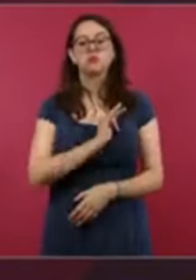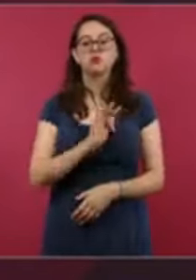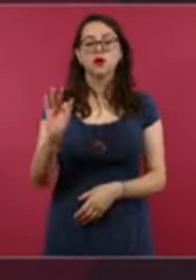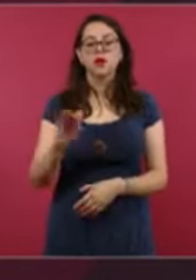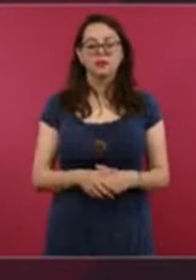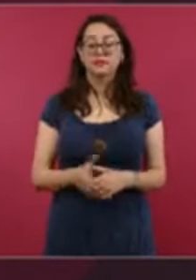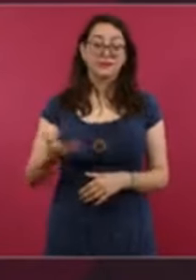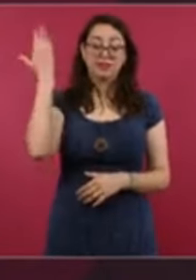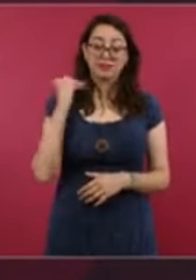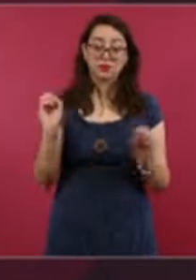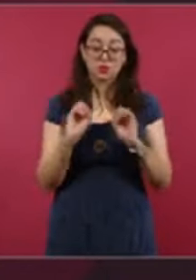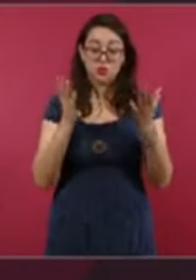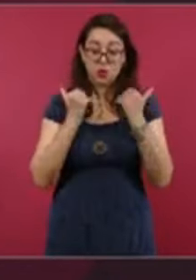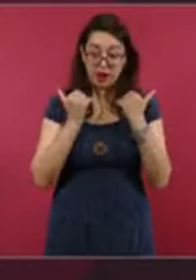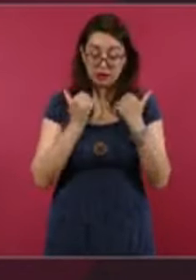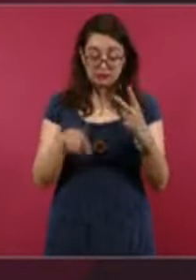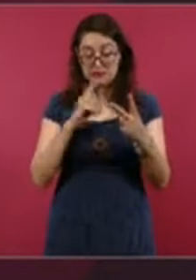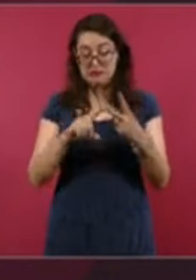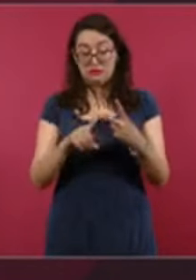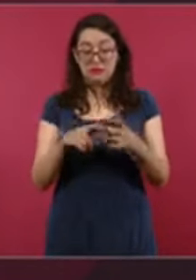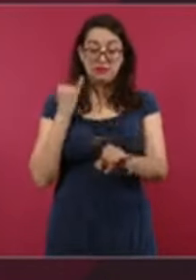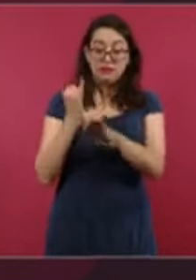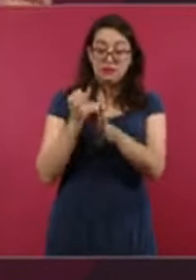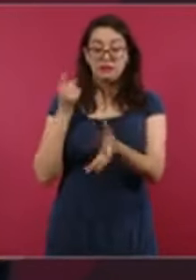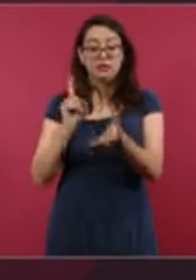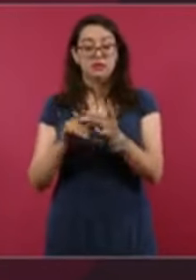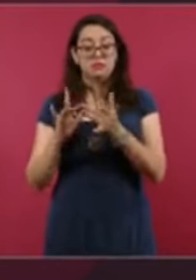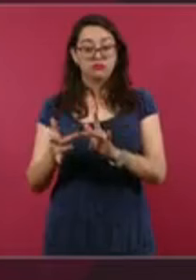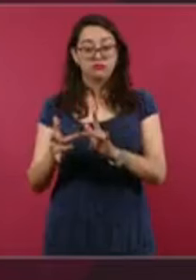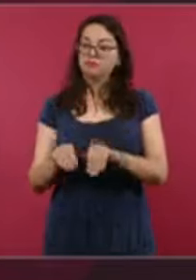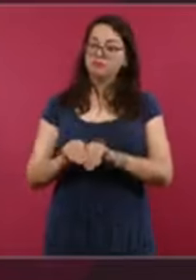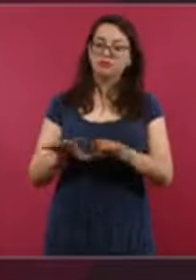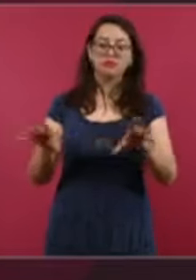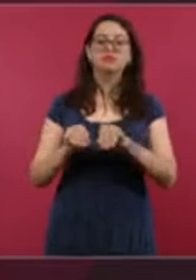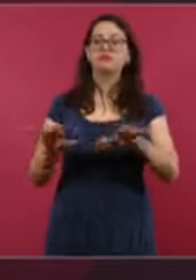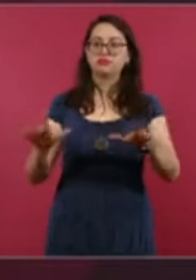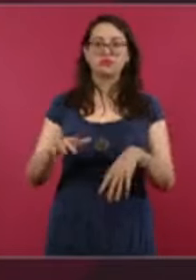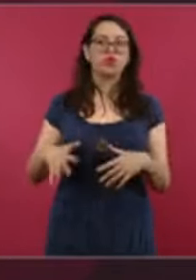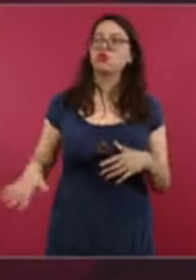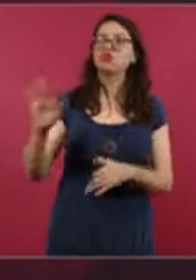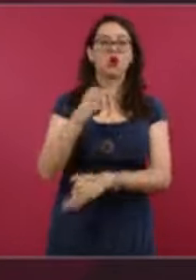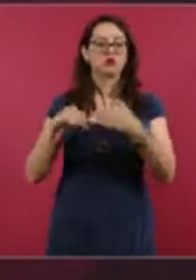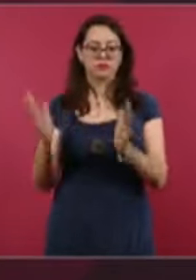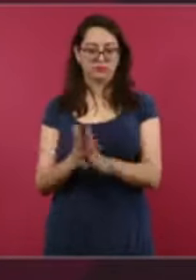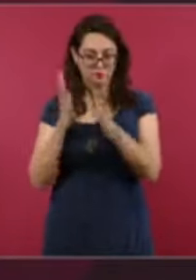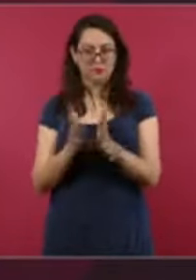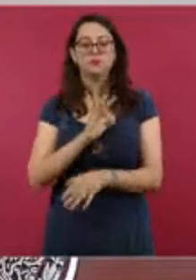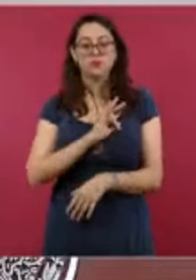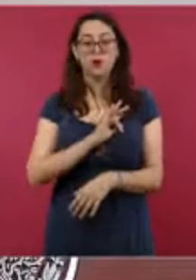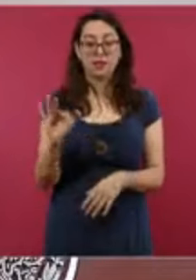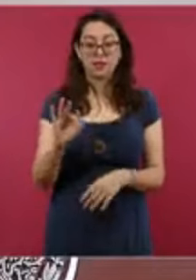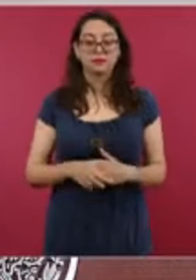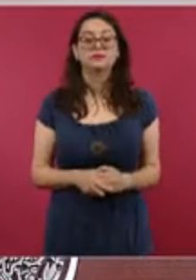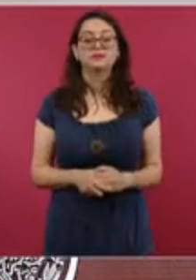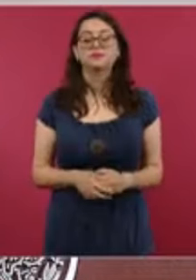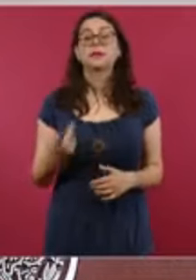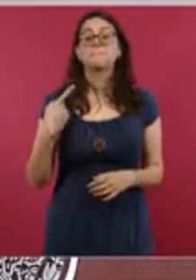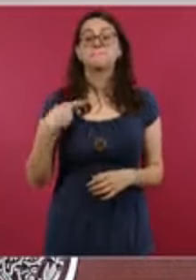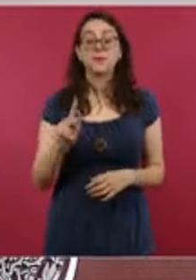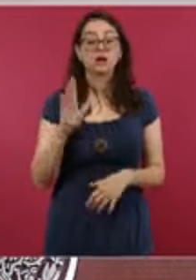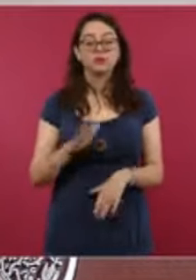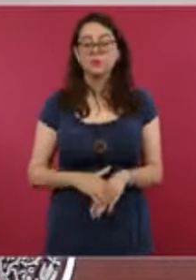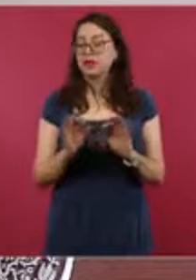circular que no existía. Y también las redes sociales. Ahora es distinto. Pero lo más importante de todo, lo más importante